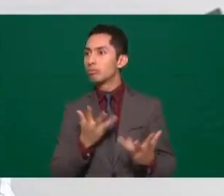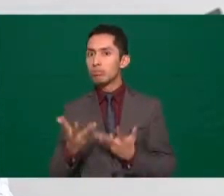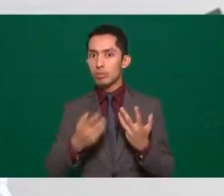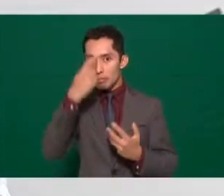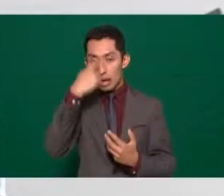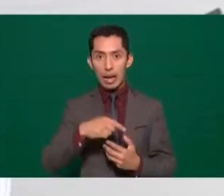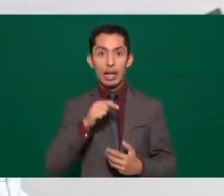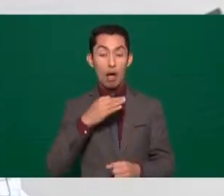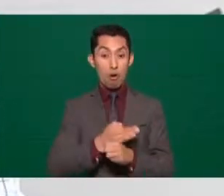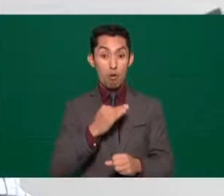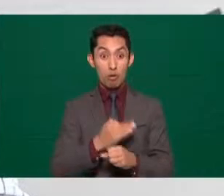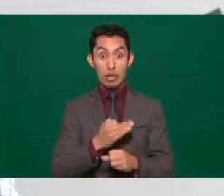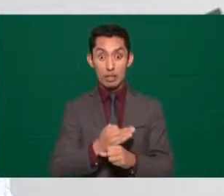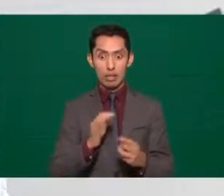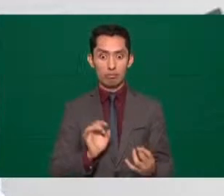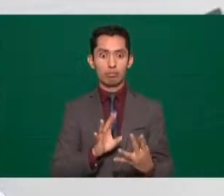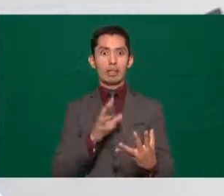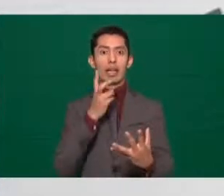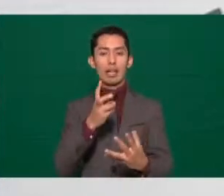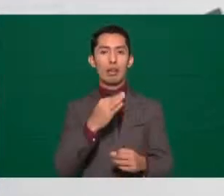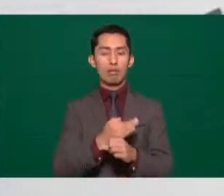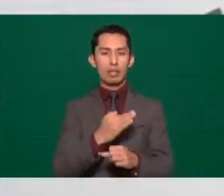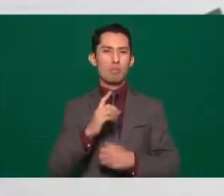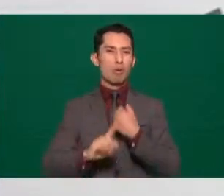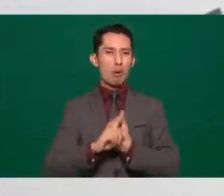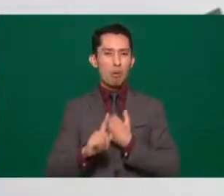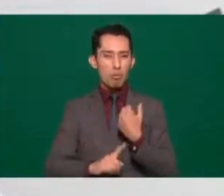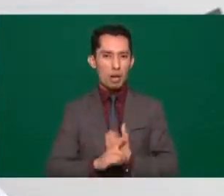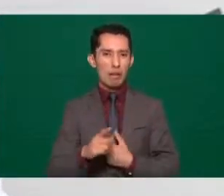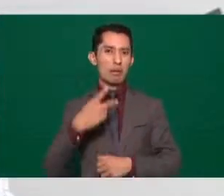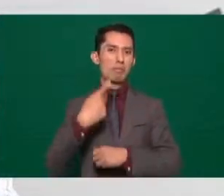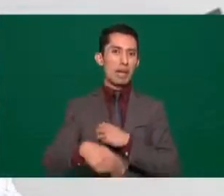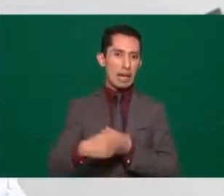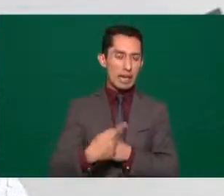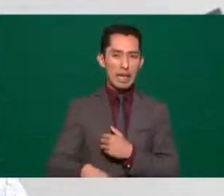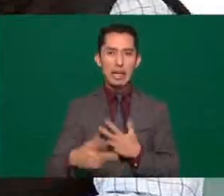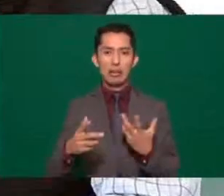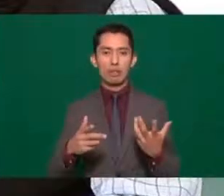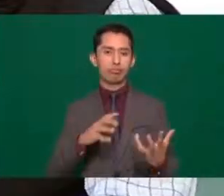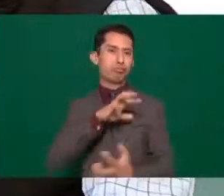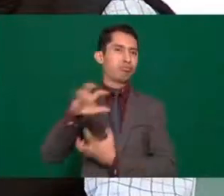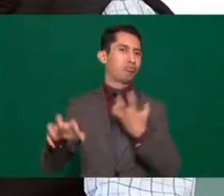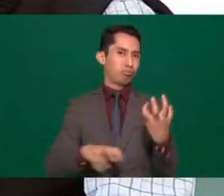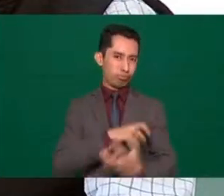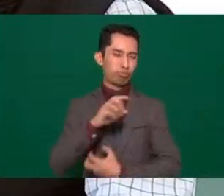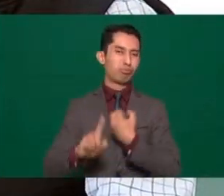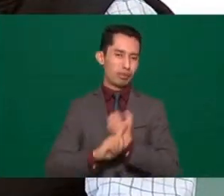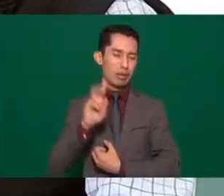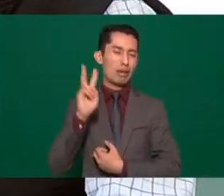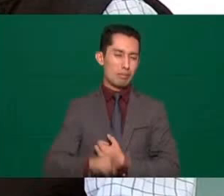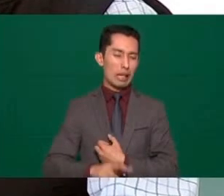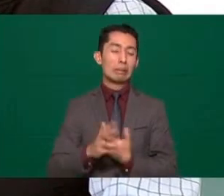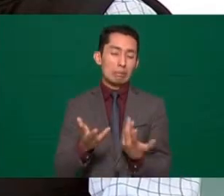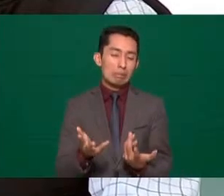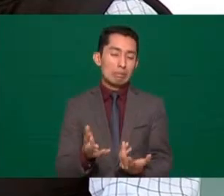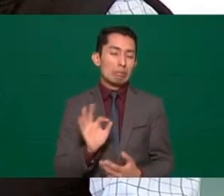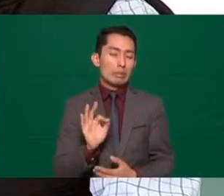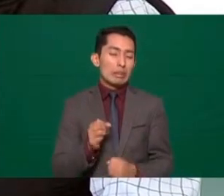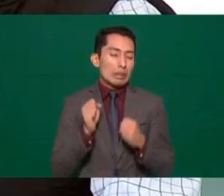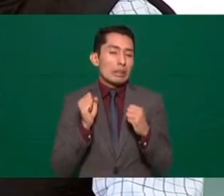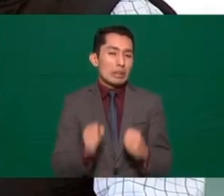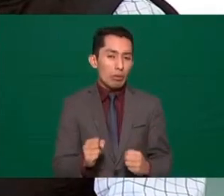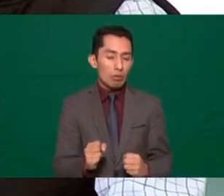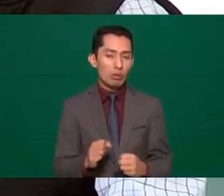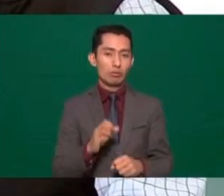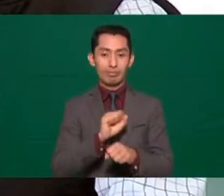ambas situaciones desemboquen en problemas de inseguridad y paz social. Porque es probable que sí, que efectivamente